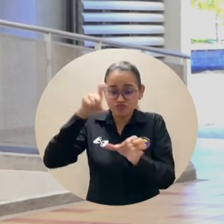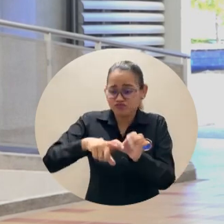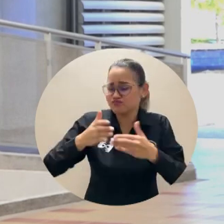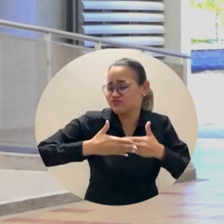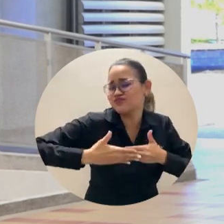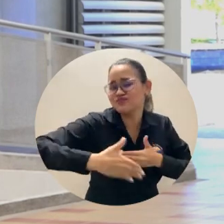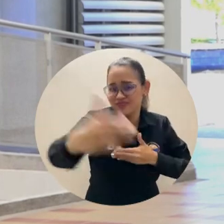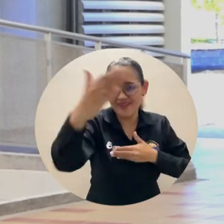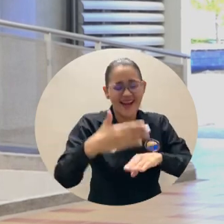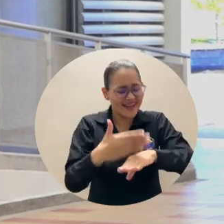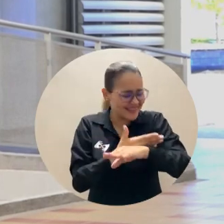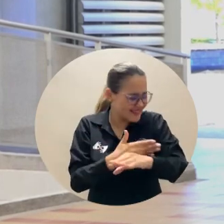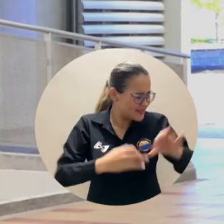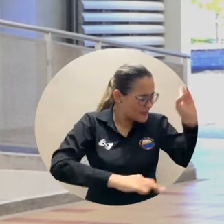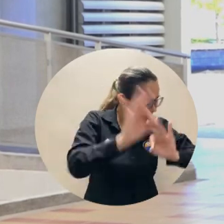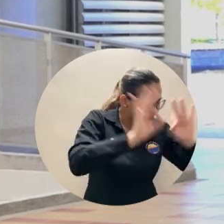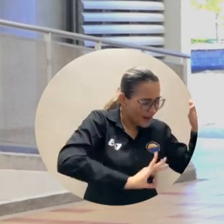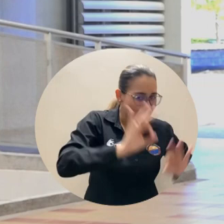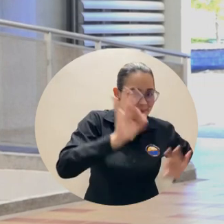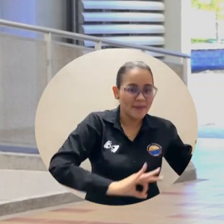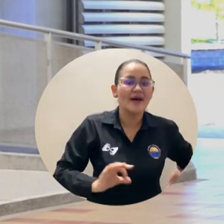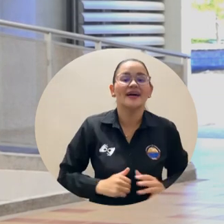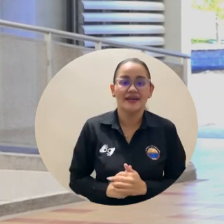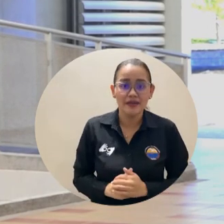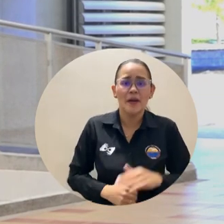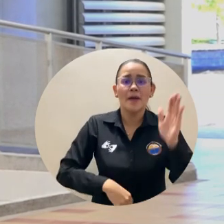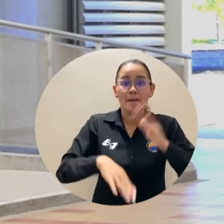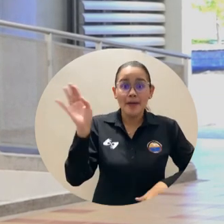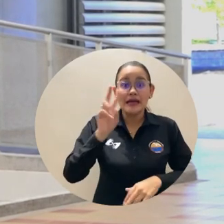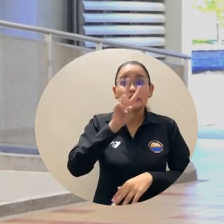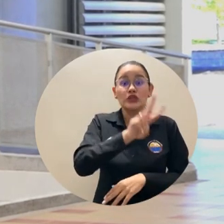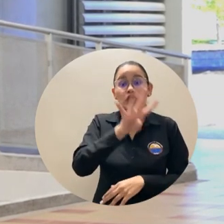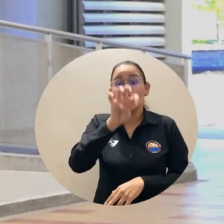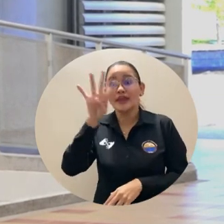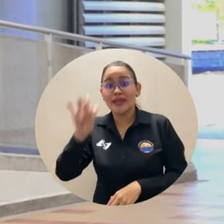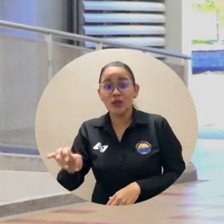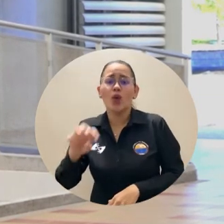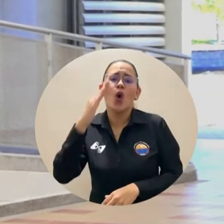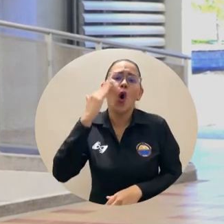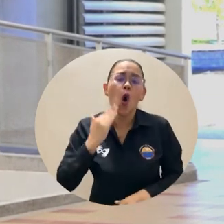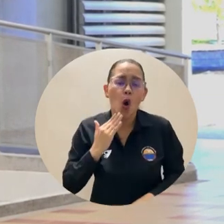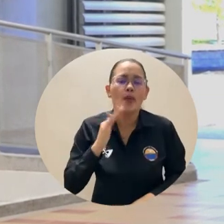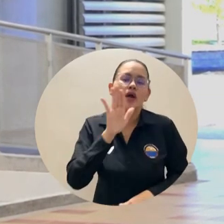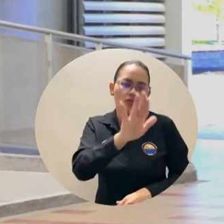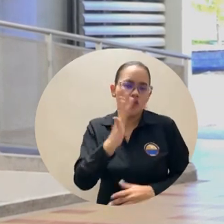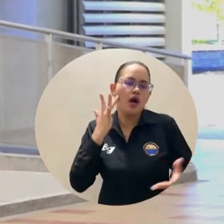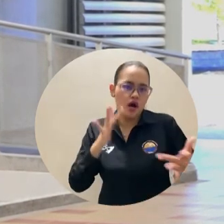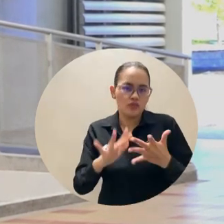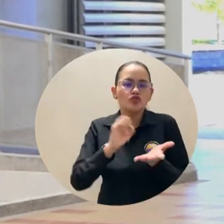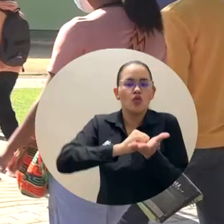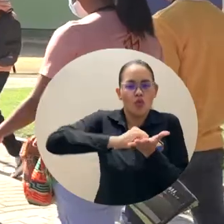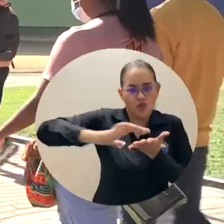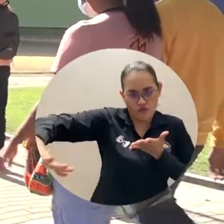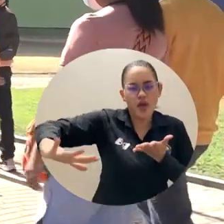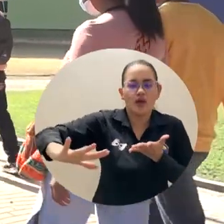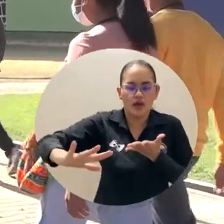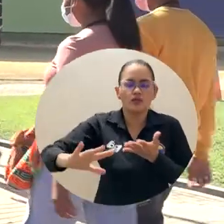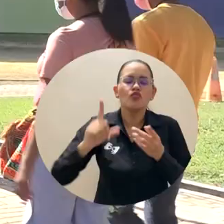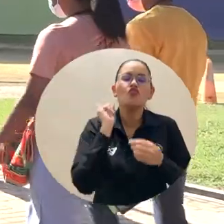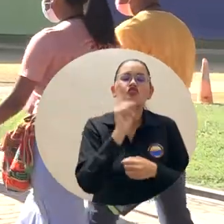salud y puedan, una vez ingresen a la institución, empezar a disfrutar de todo eso que nosotros hemos preparado para cada uno de ellos.